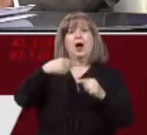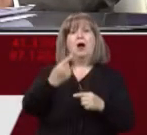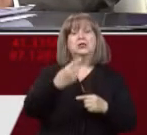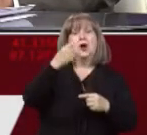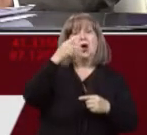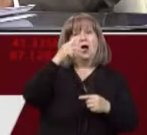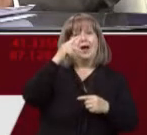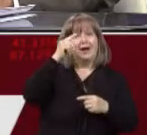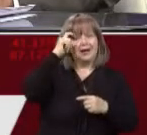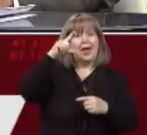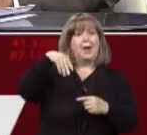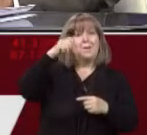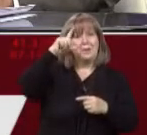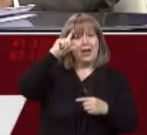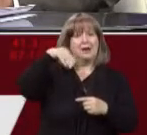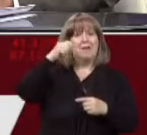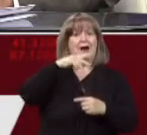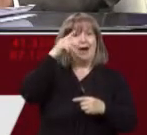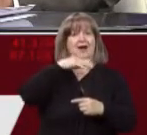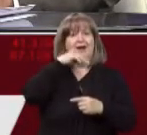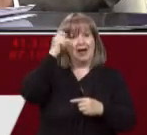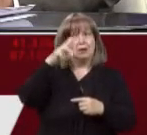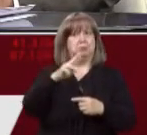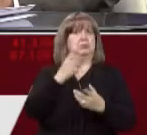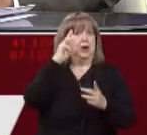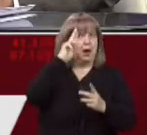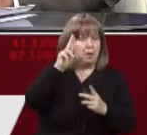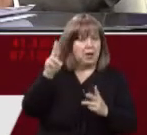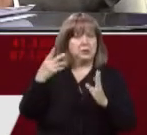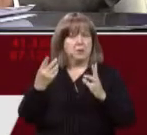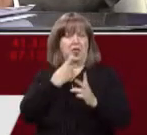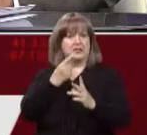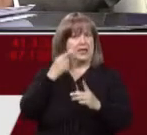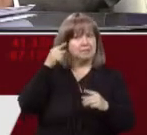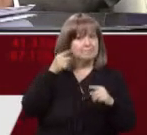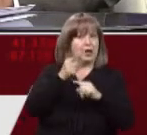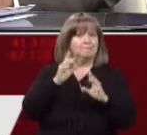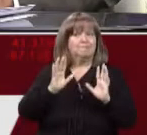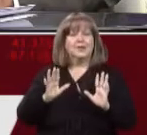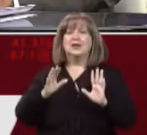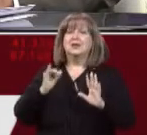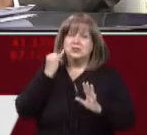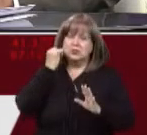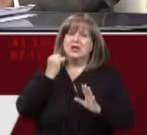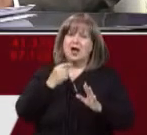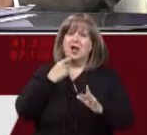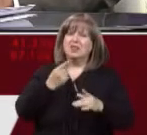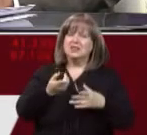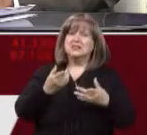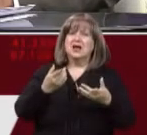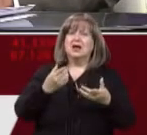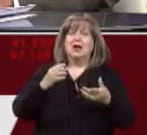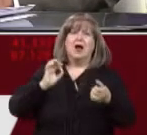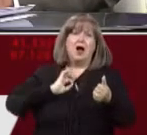yo lo que creo es que el actual procedimiento por el cual tramitan las causas en la Corte tiene décadas. No tiene ningún